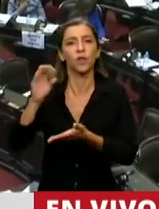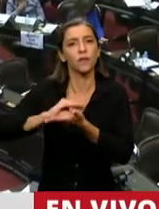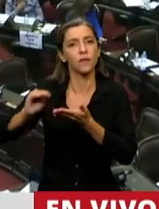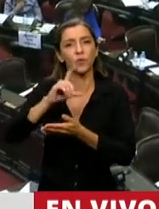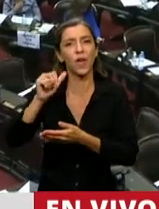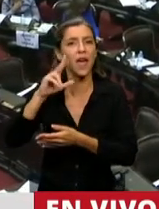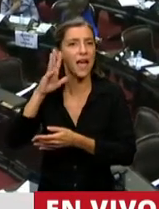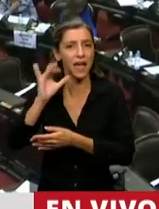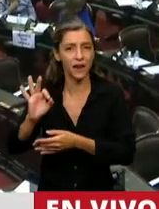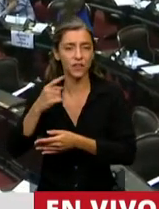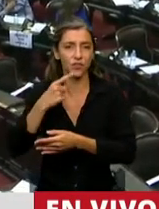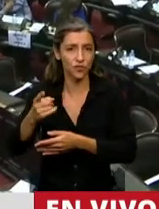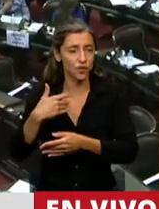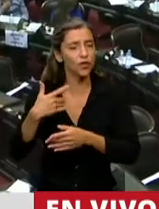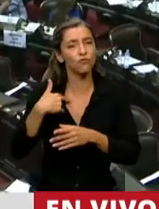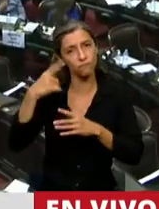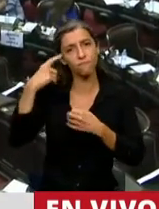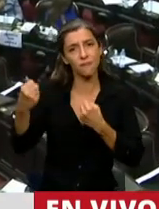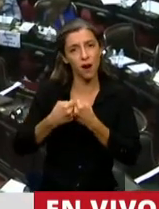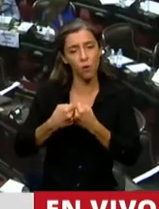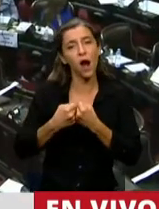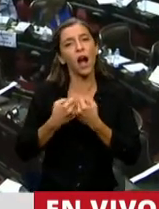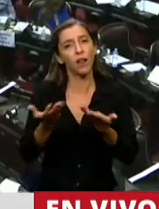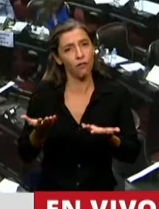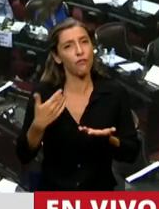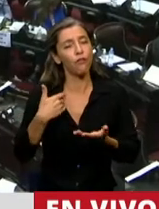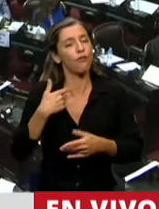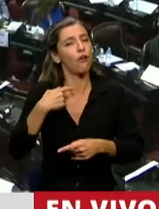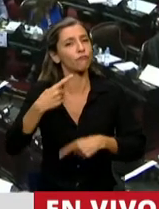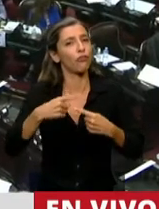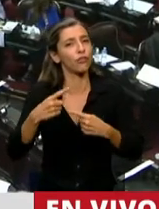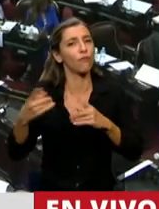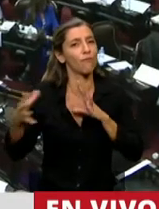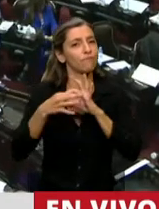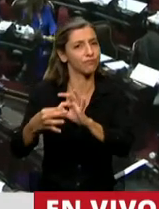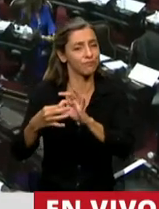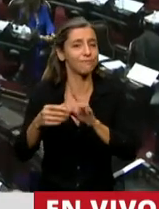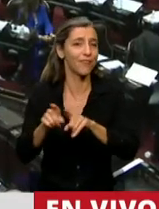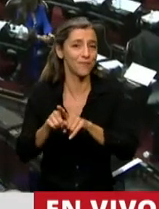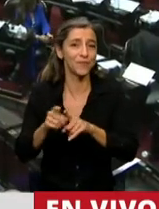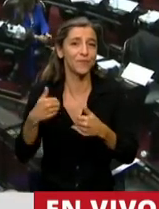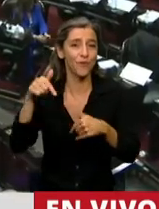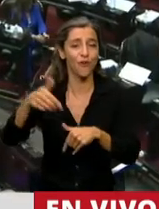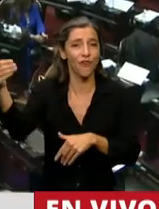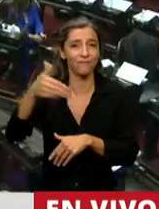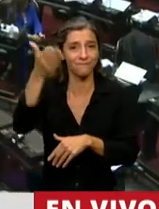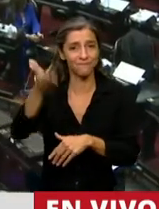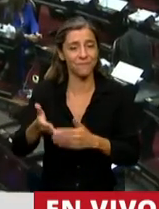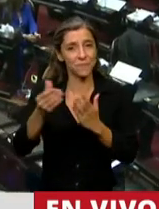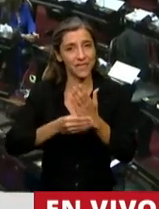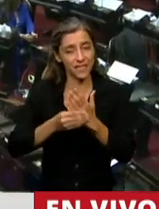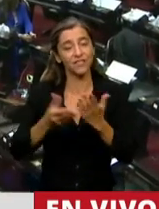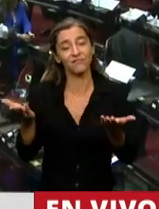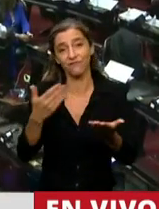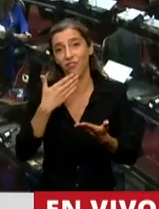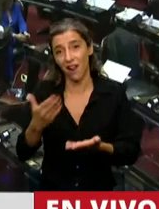también celebrar que está el ministro presente para escuchar cada una de nuestras alocuciones. Damos un paso adelante, pero nos queda